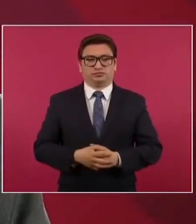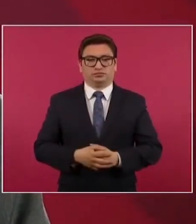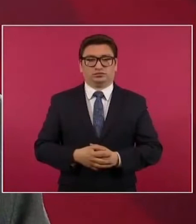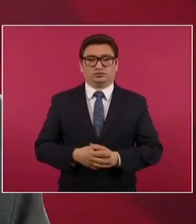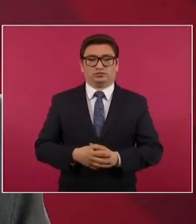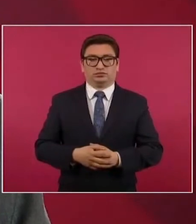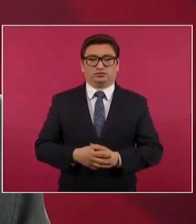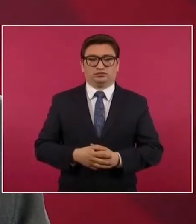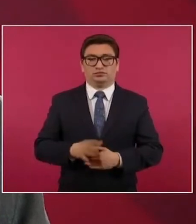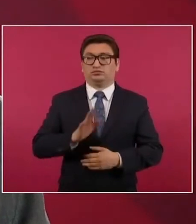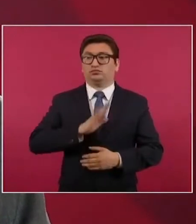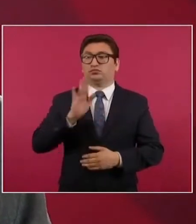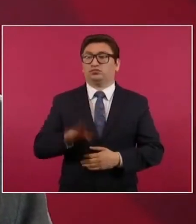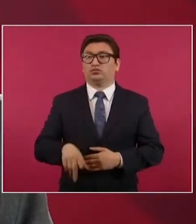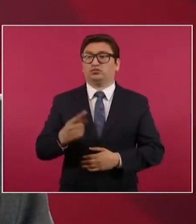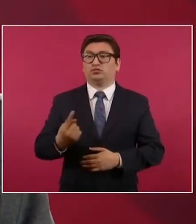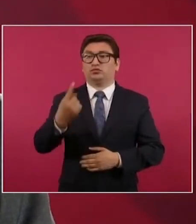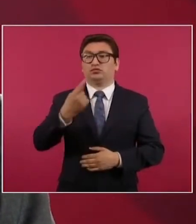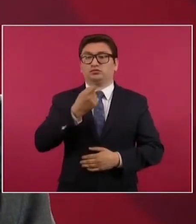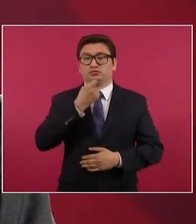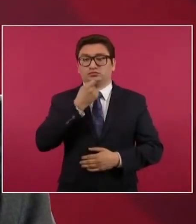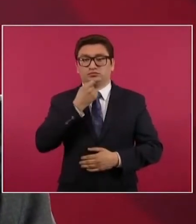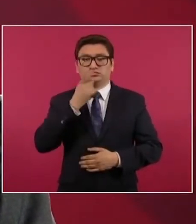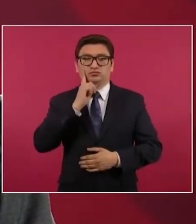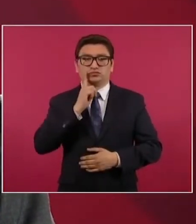perdió la vida una niña,